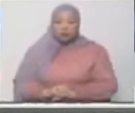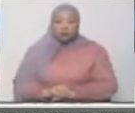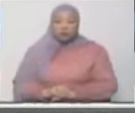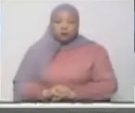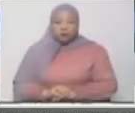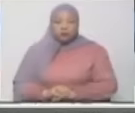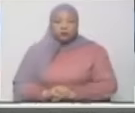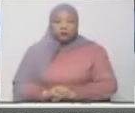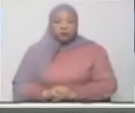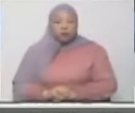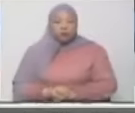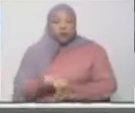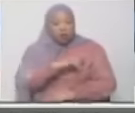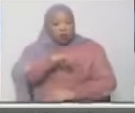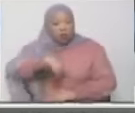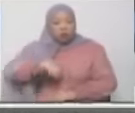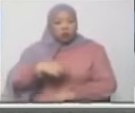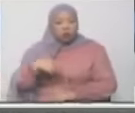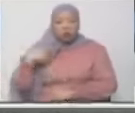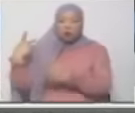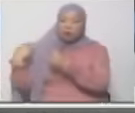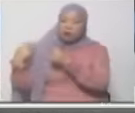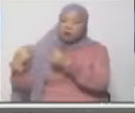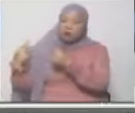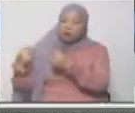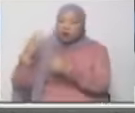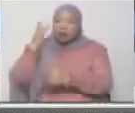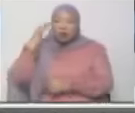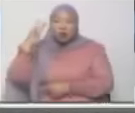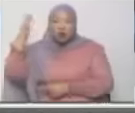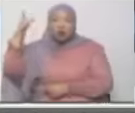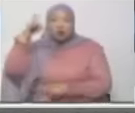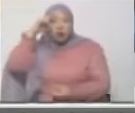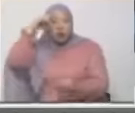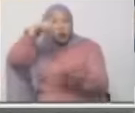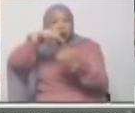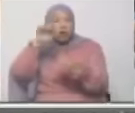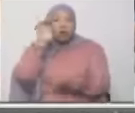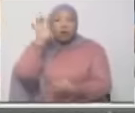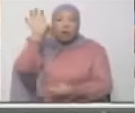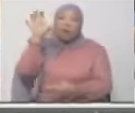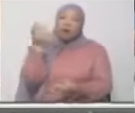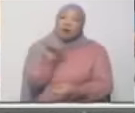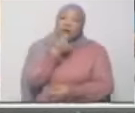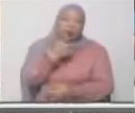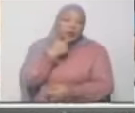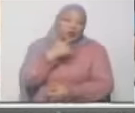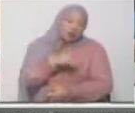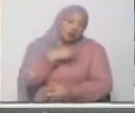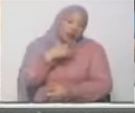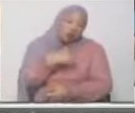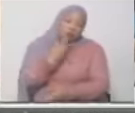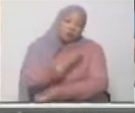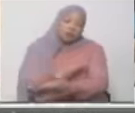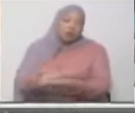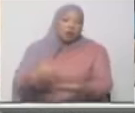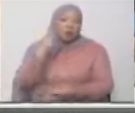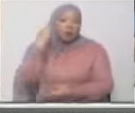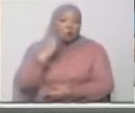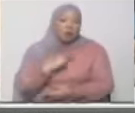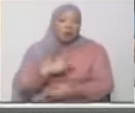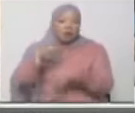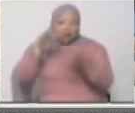tenemos un sueño, una esperanza, una visión grande de patria que viene de nuestras raíces. Bolívar, Simón Rodríguez,